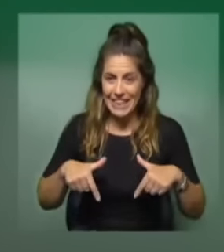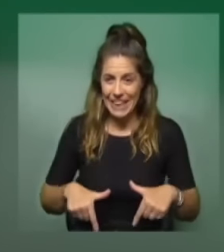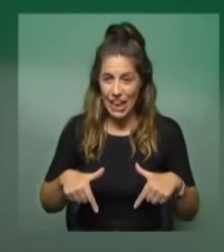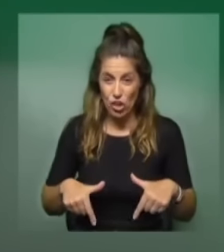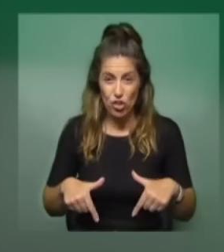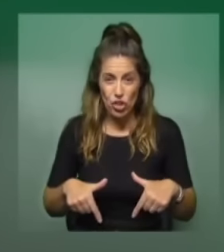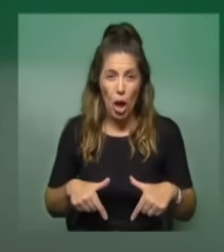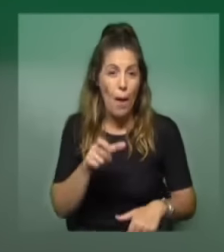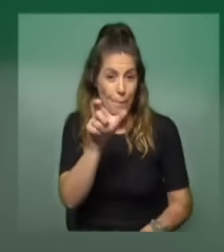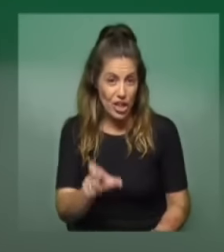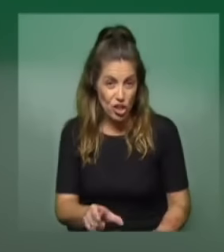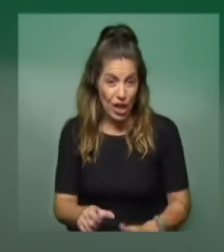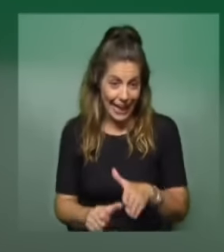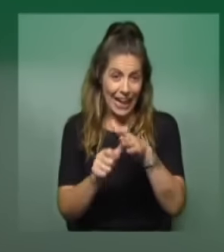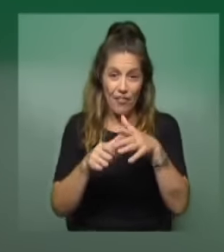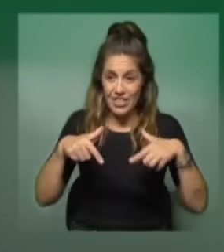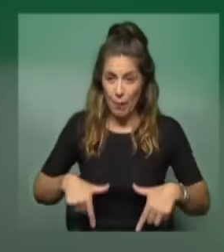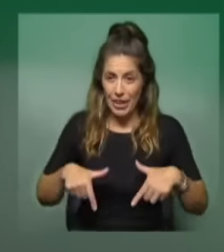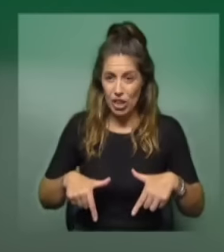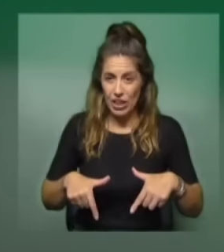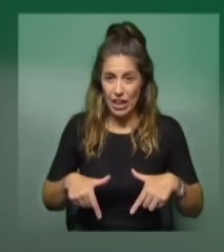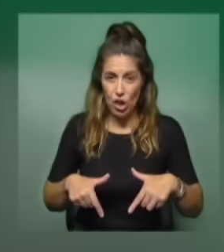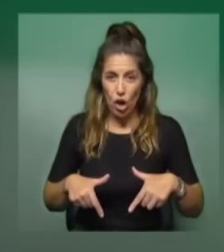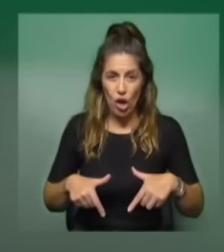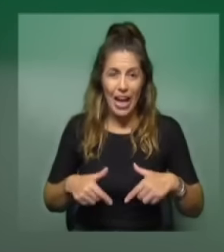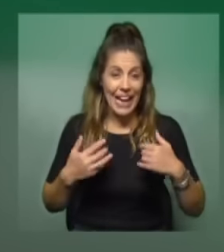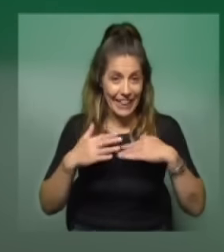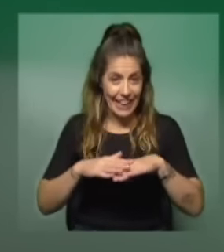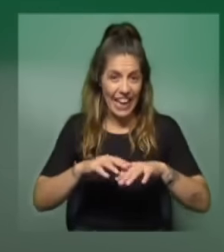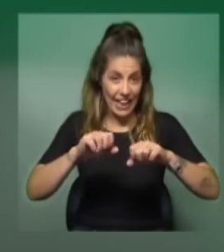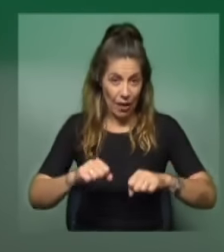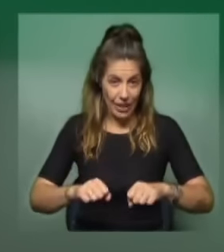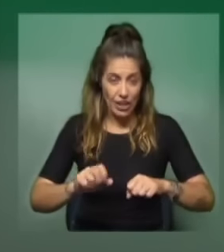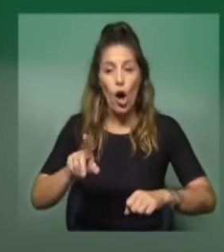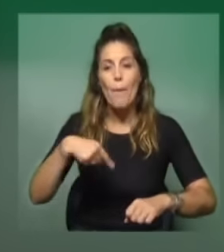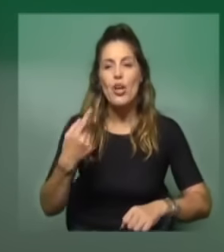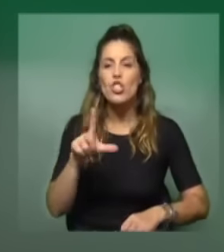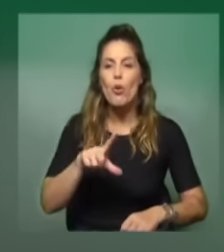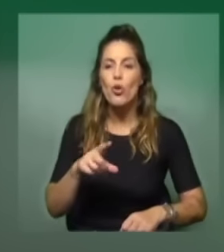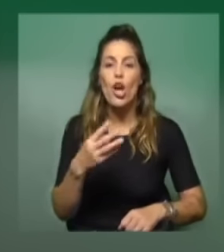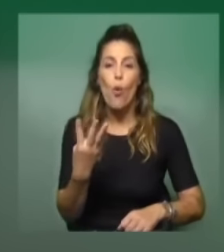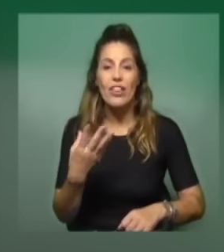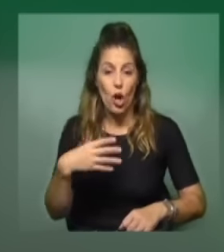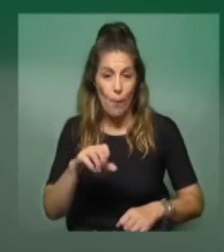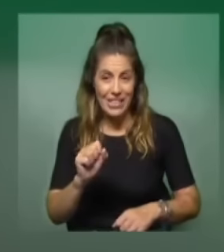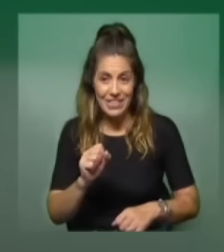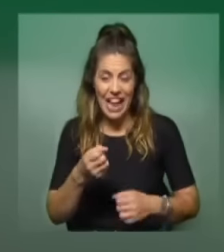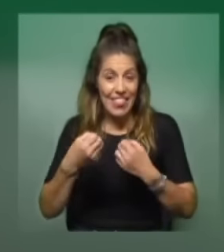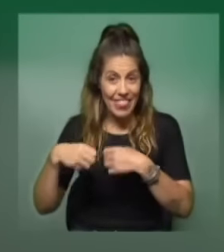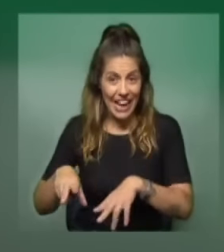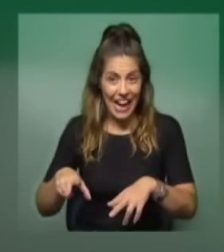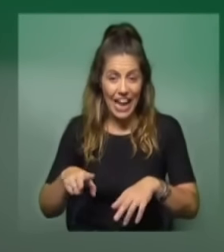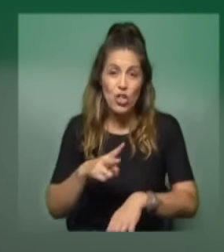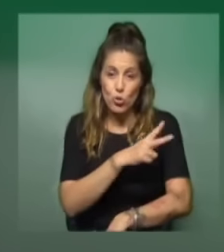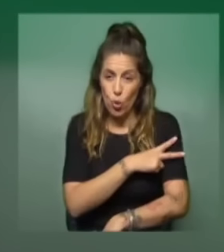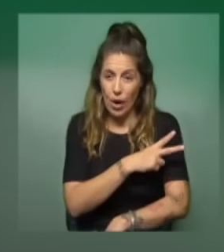sea personas que encabeza al ministerio y son parte del gabinete y el próximo lunes habrá cuatro más dejarán cargos para dedicarse a la